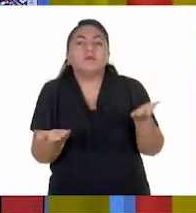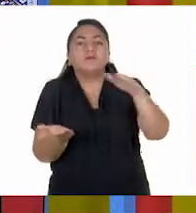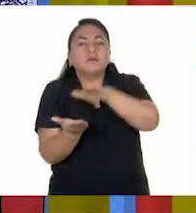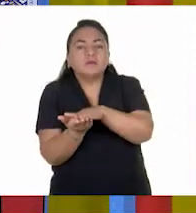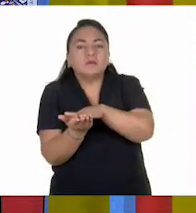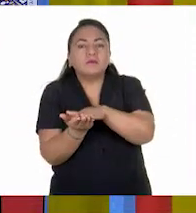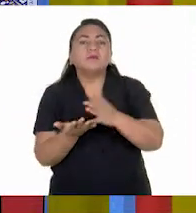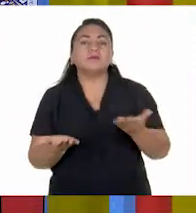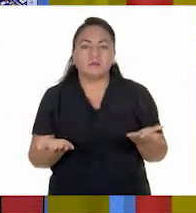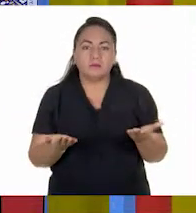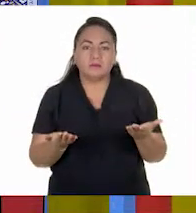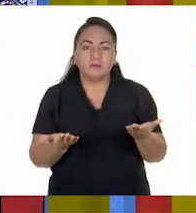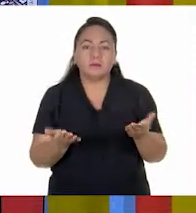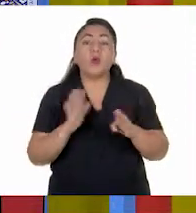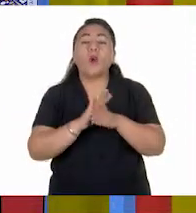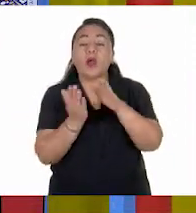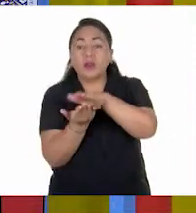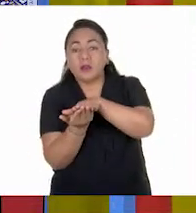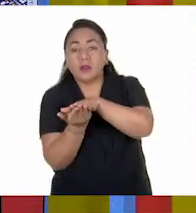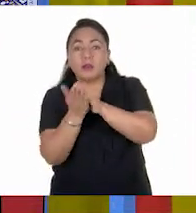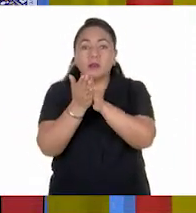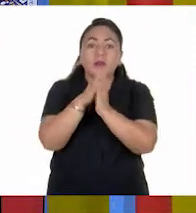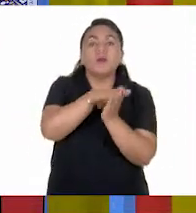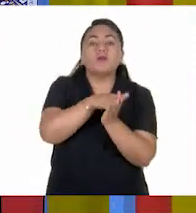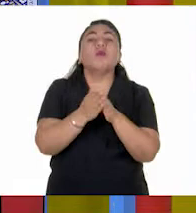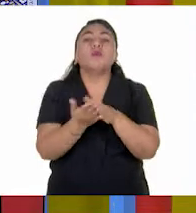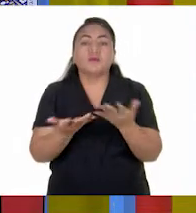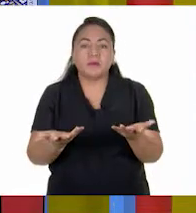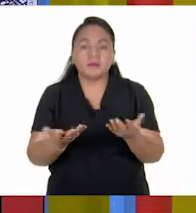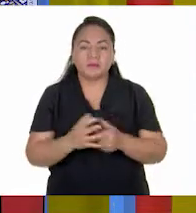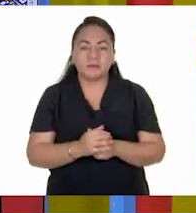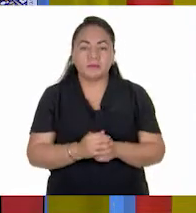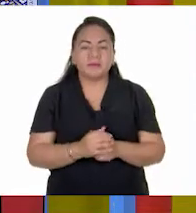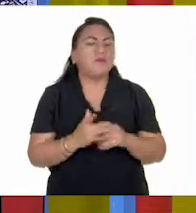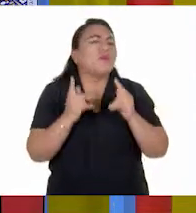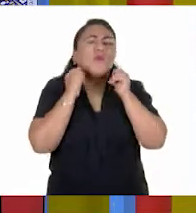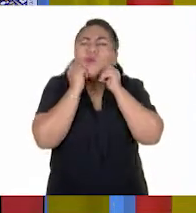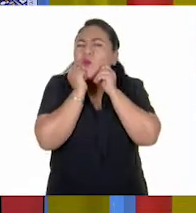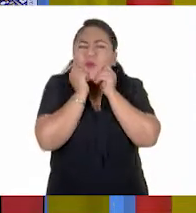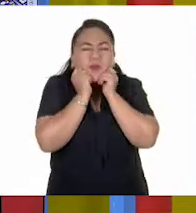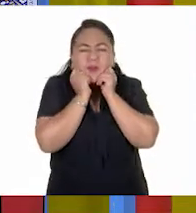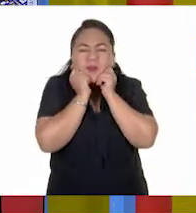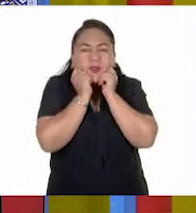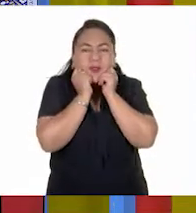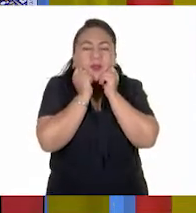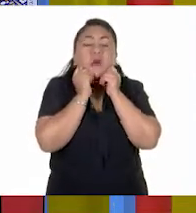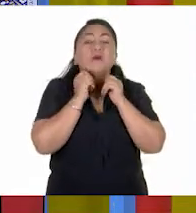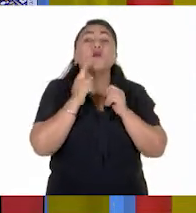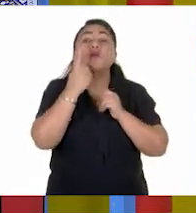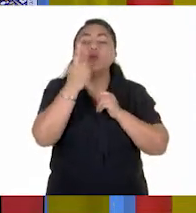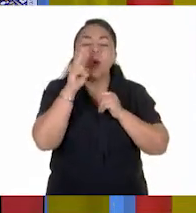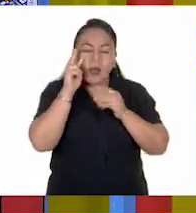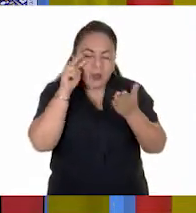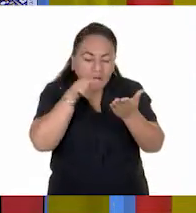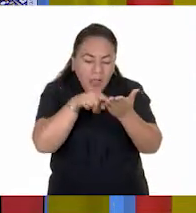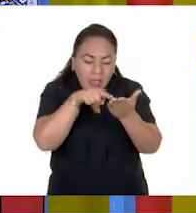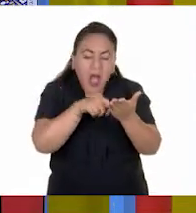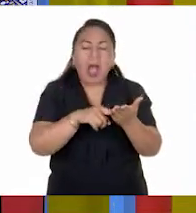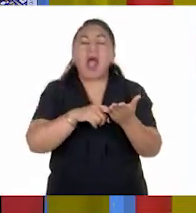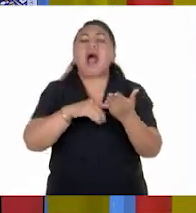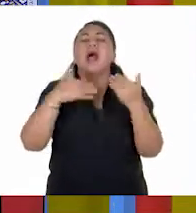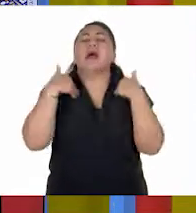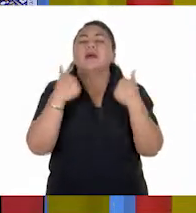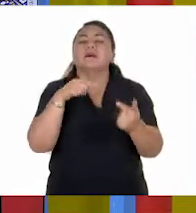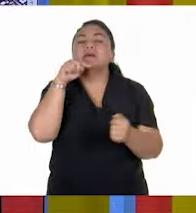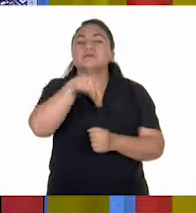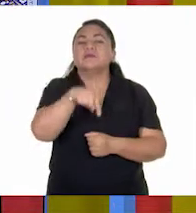cerrado? ¿En qué posición lo pusieron? No importa, siempre y cuando se entienda que ahí